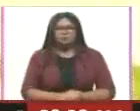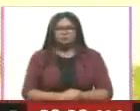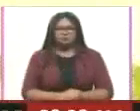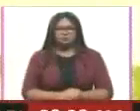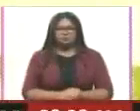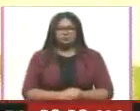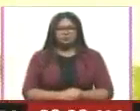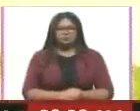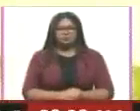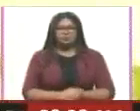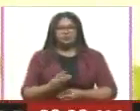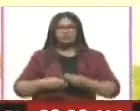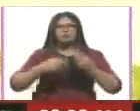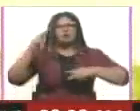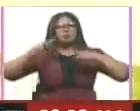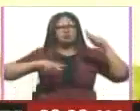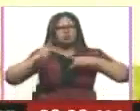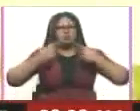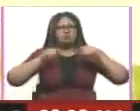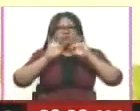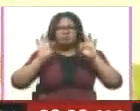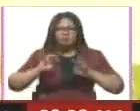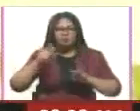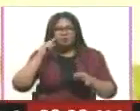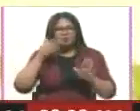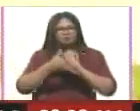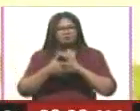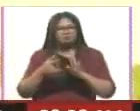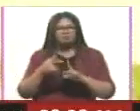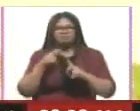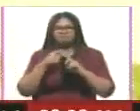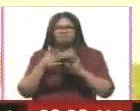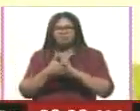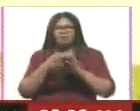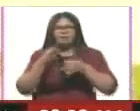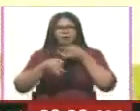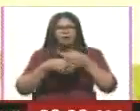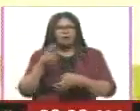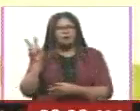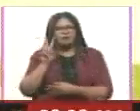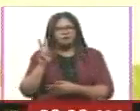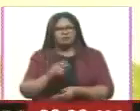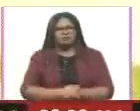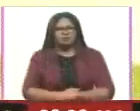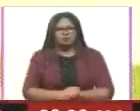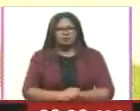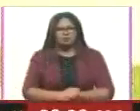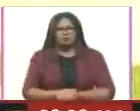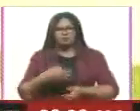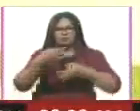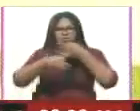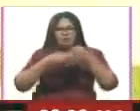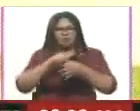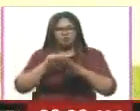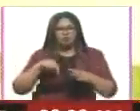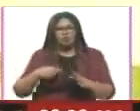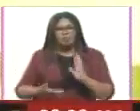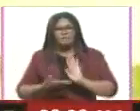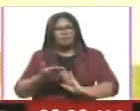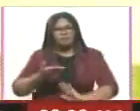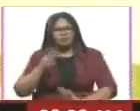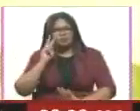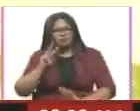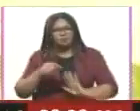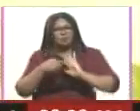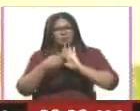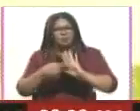hizo una exposición también en la cual hacía referencia a Venezuela. Eso significa la importancia, eso denota la importancia